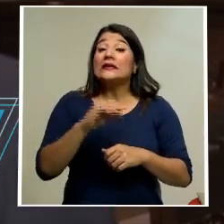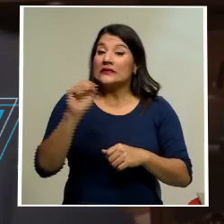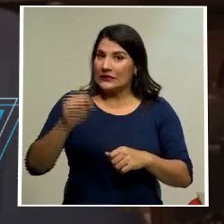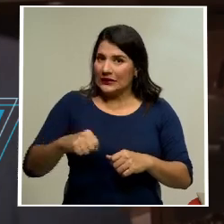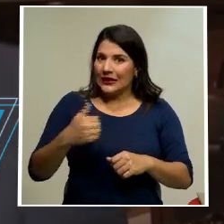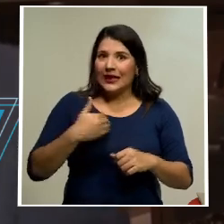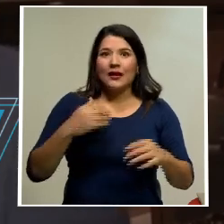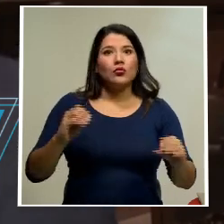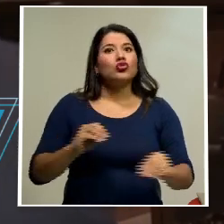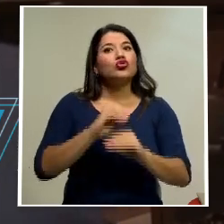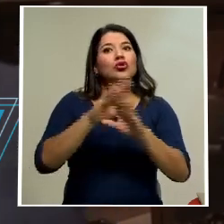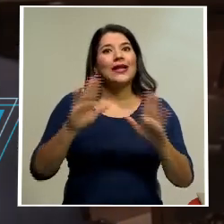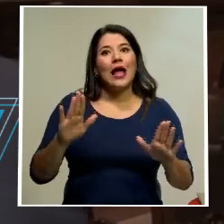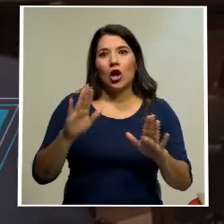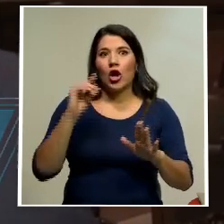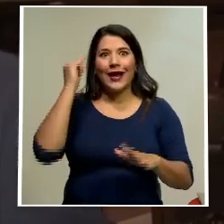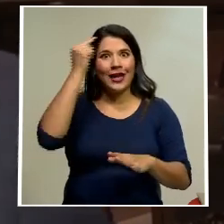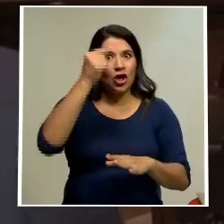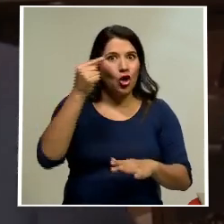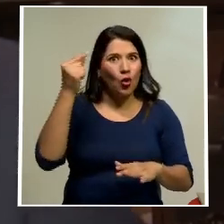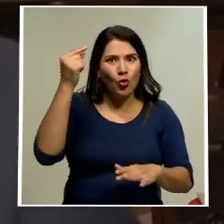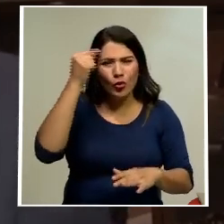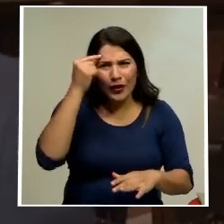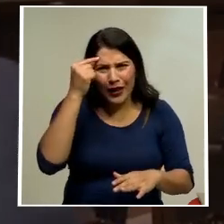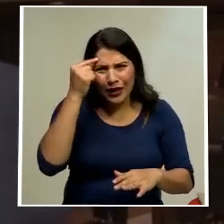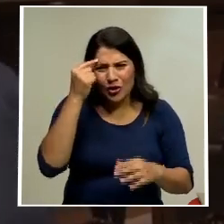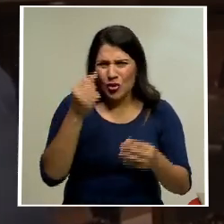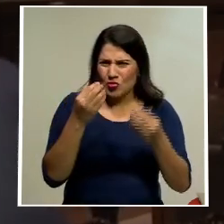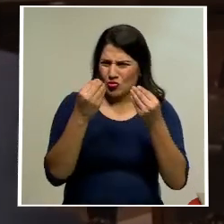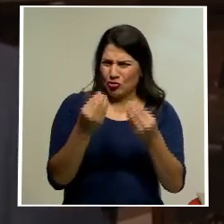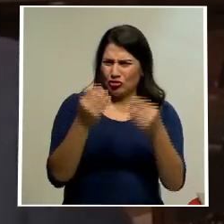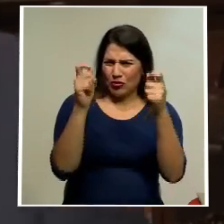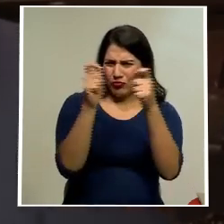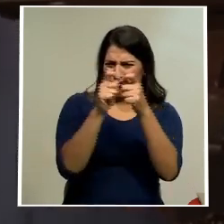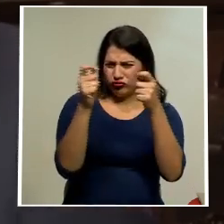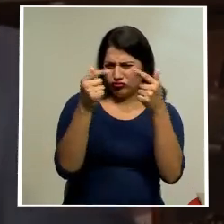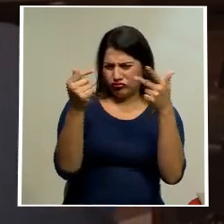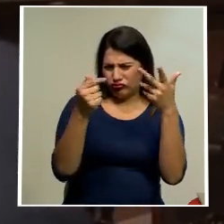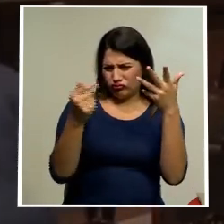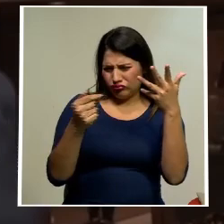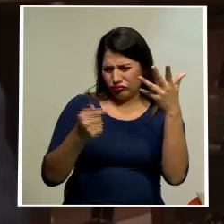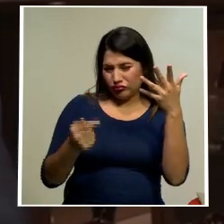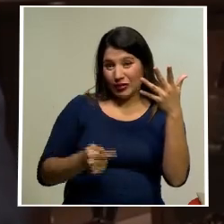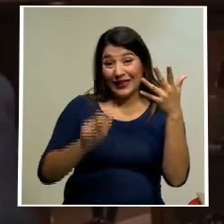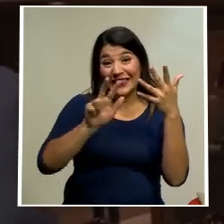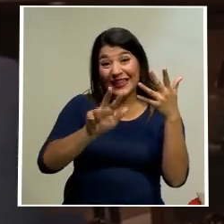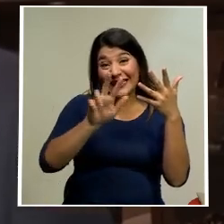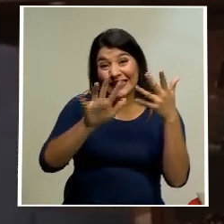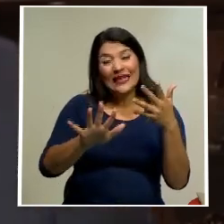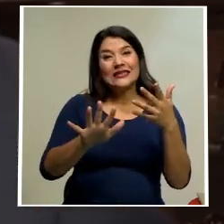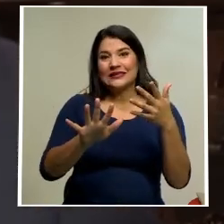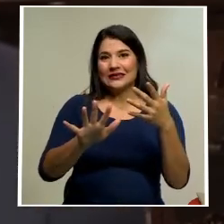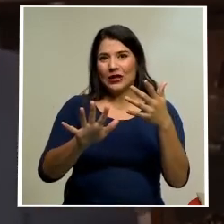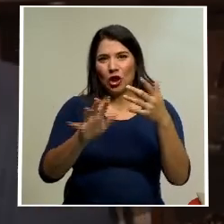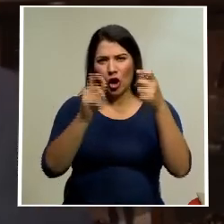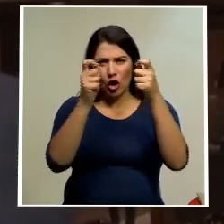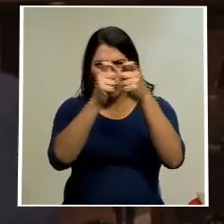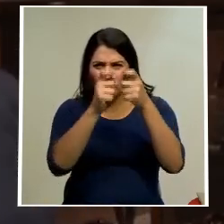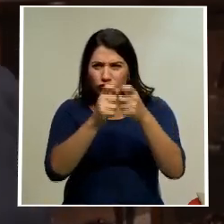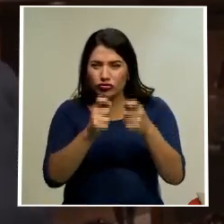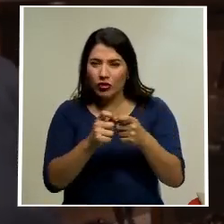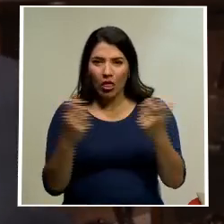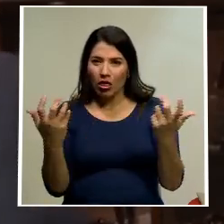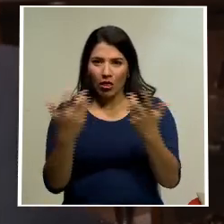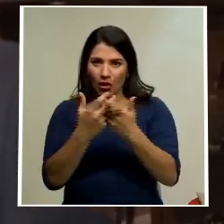batió todos los récords de inconstitucionalidades. La Sala Cuarta encuentra más de 35 inconstitucionalidades en la consulta